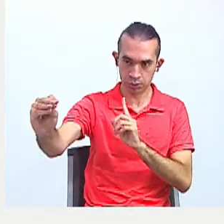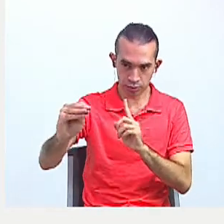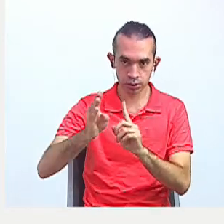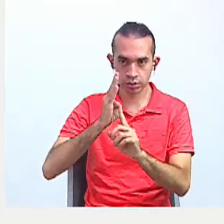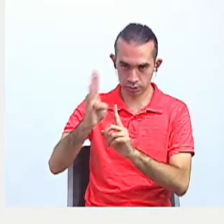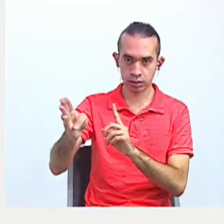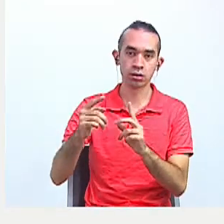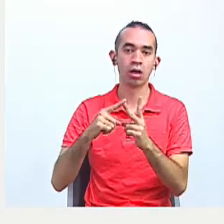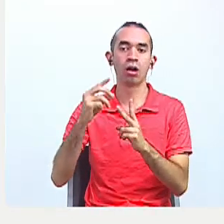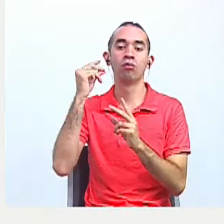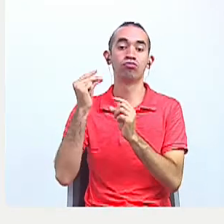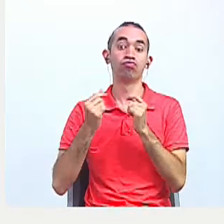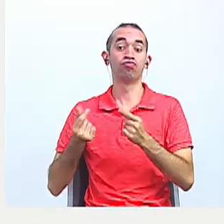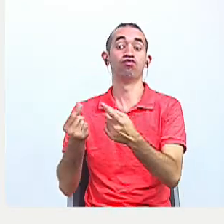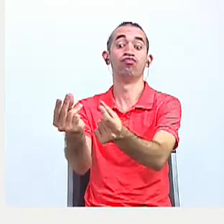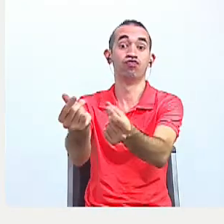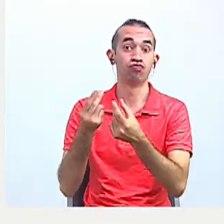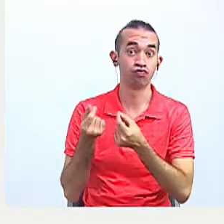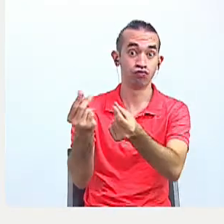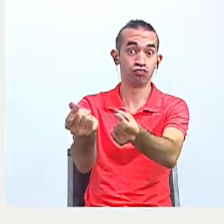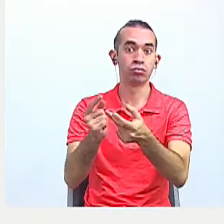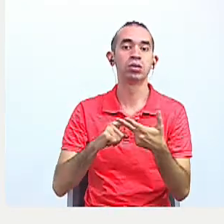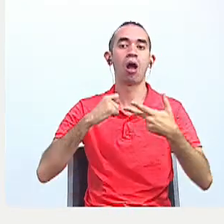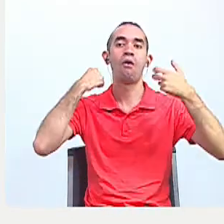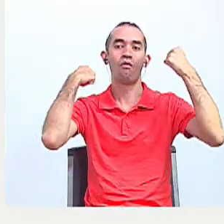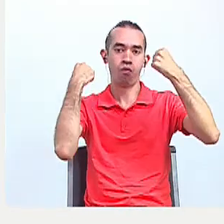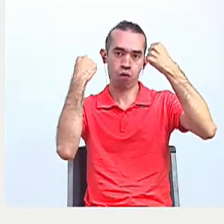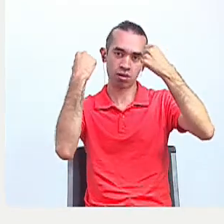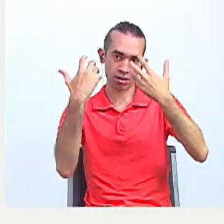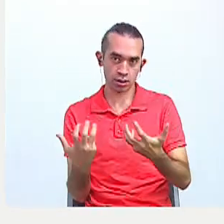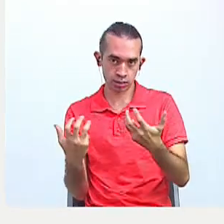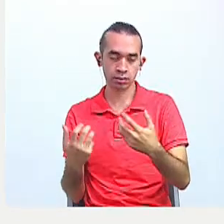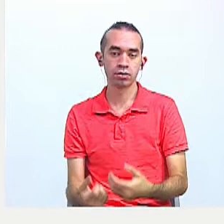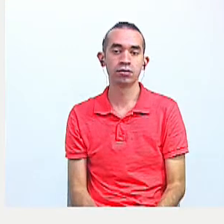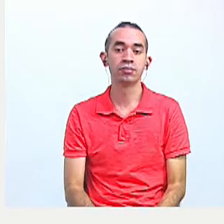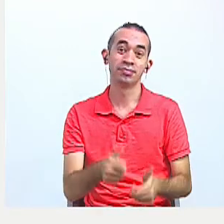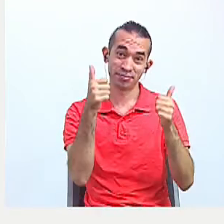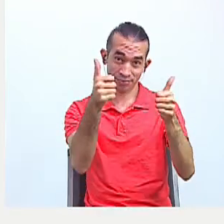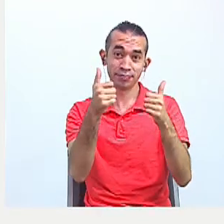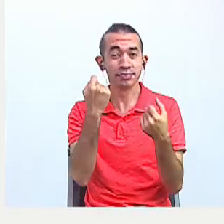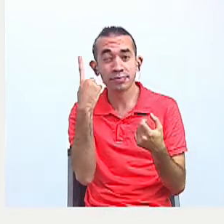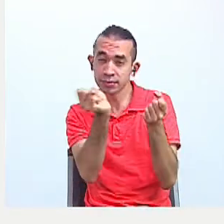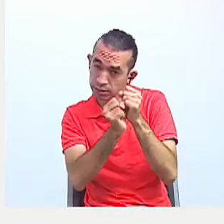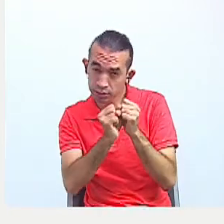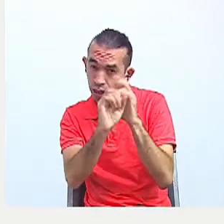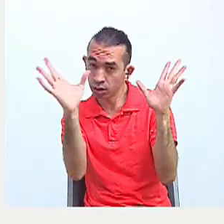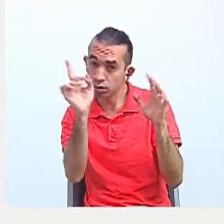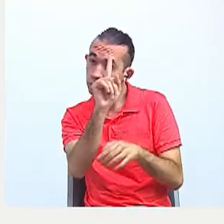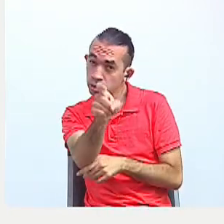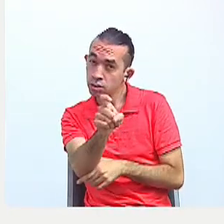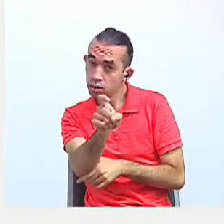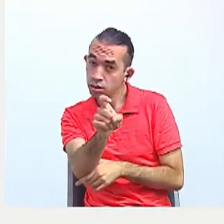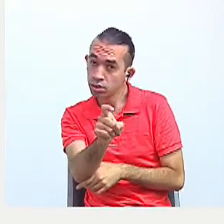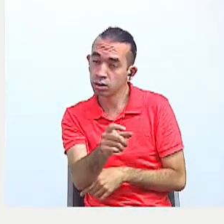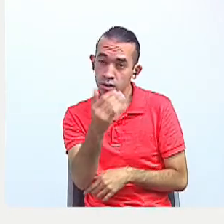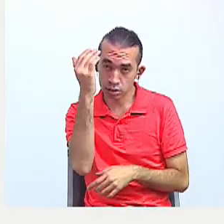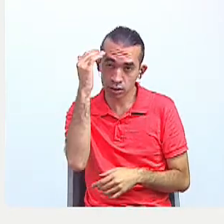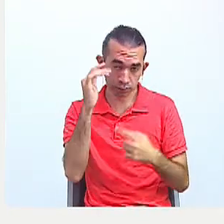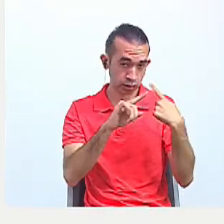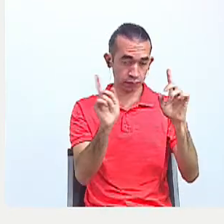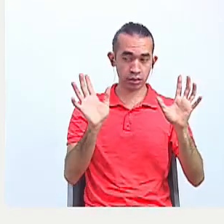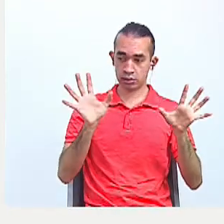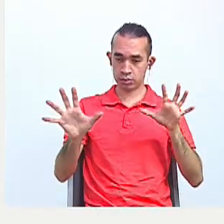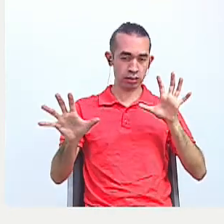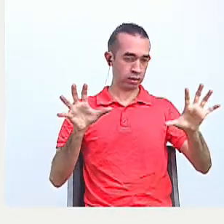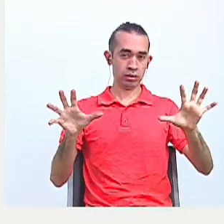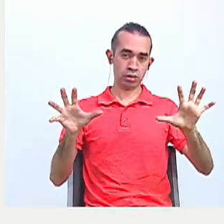la velocidad y la fuerza. Muy bien, ¿está quedando claro? La diferencia, recordemos